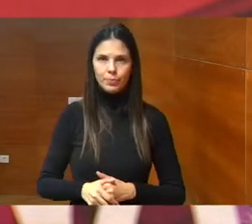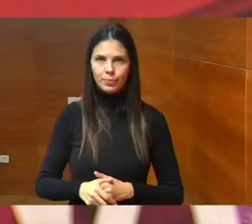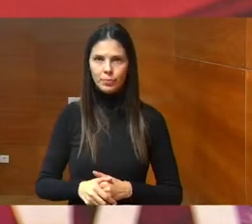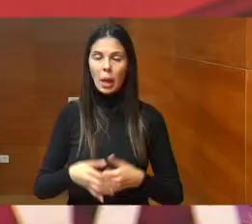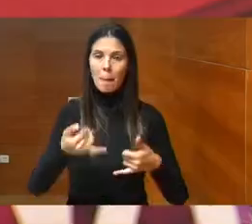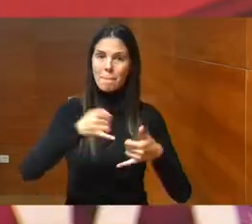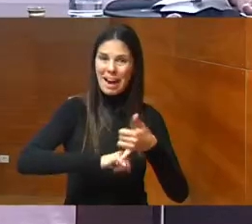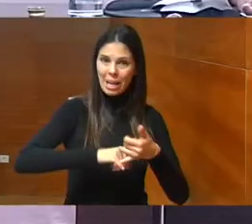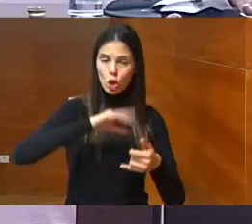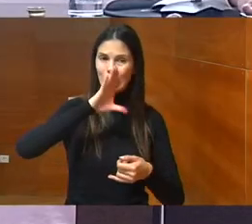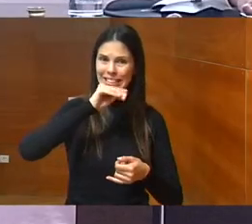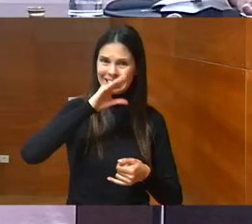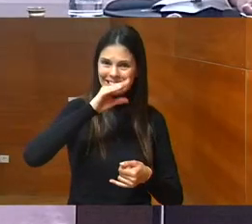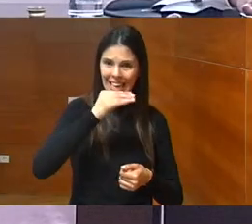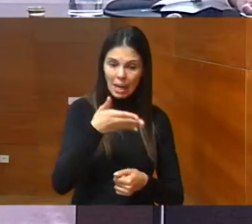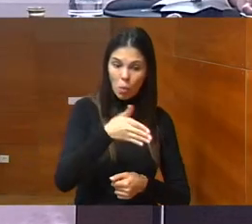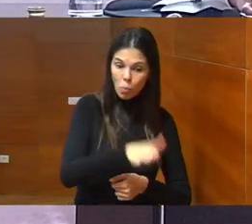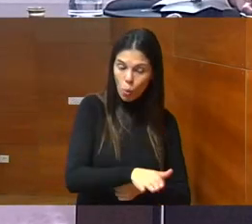chichana